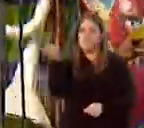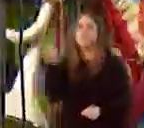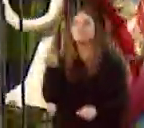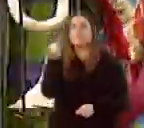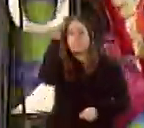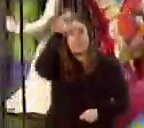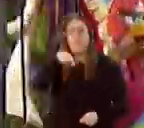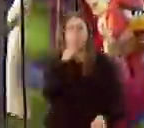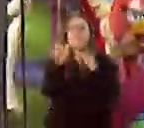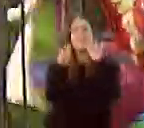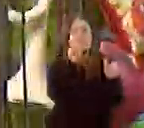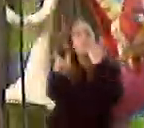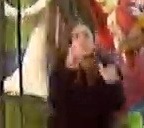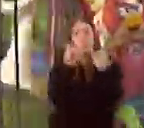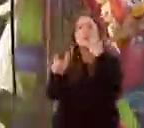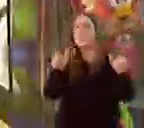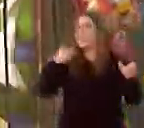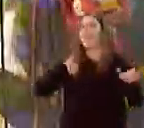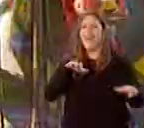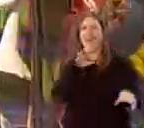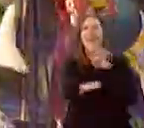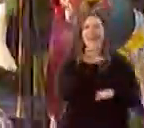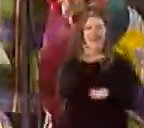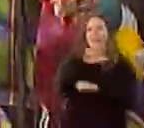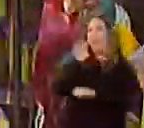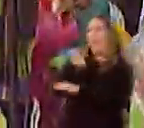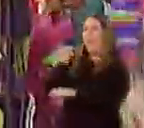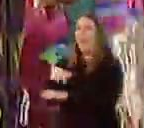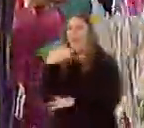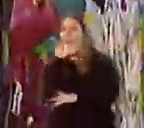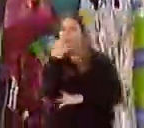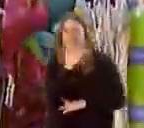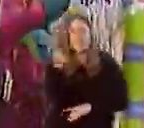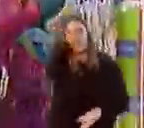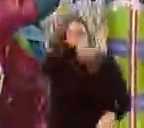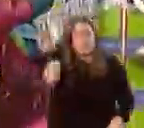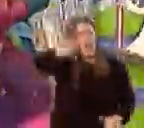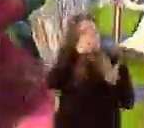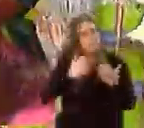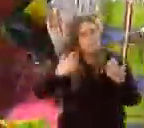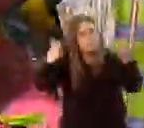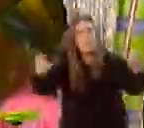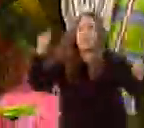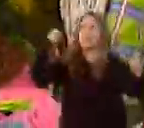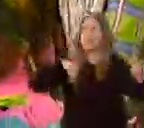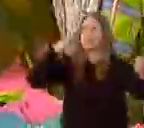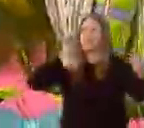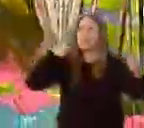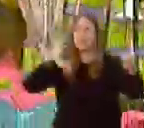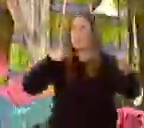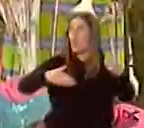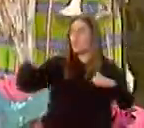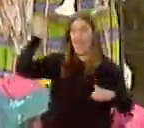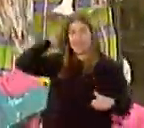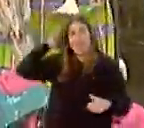d si el de todos ustedes los mismos que le trajeran abrazos